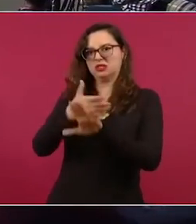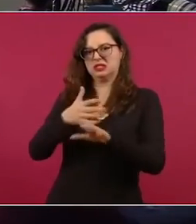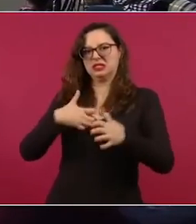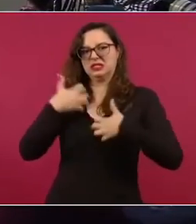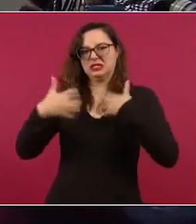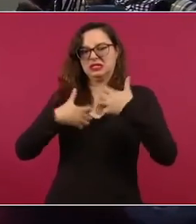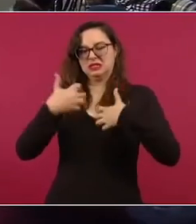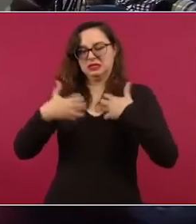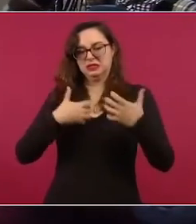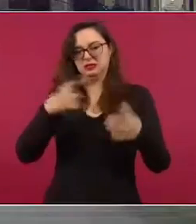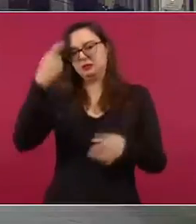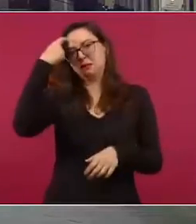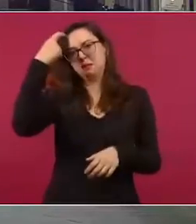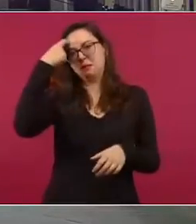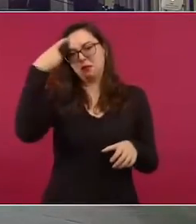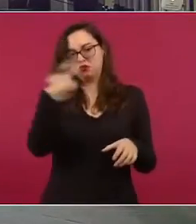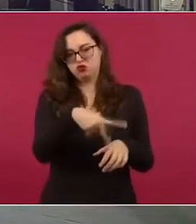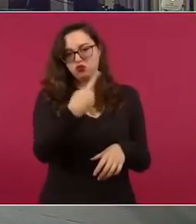llama